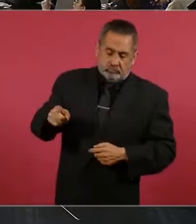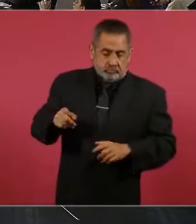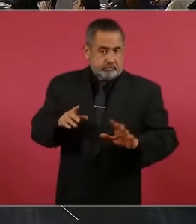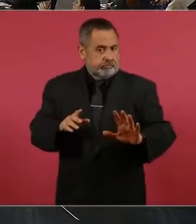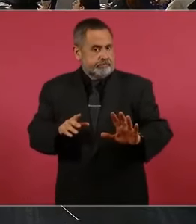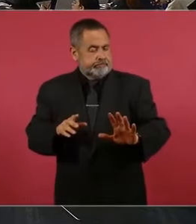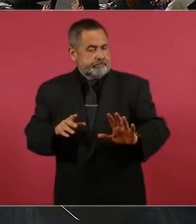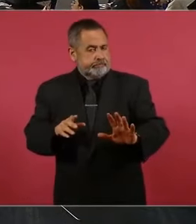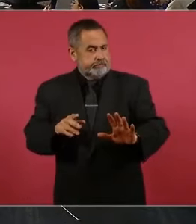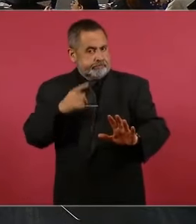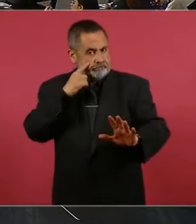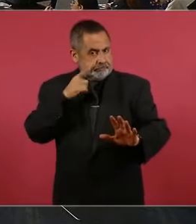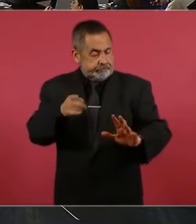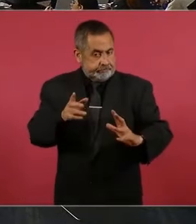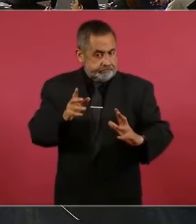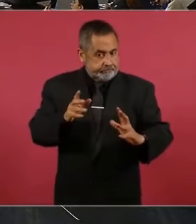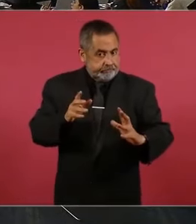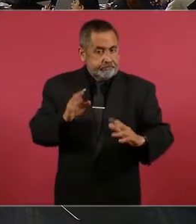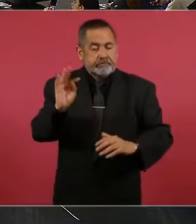sobre un